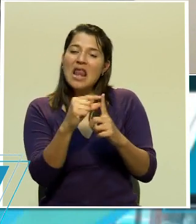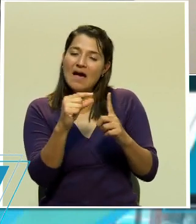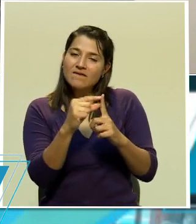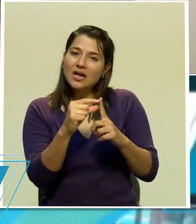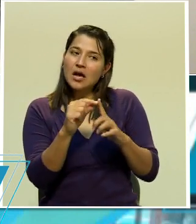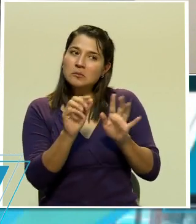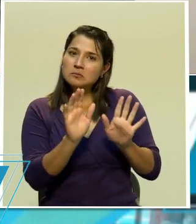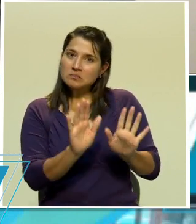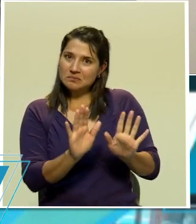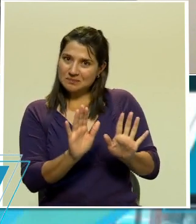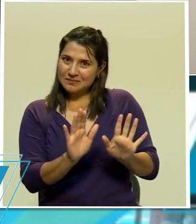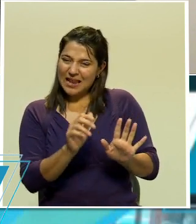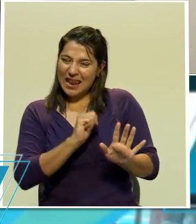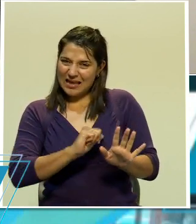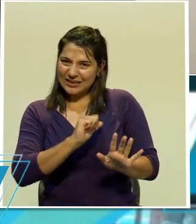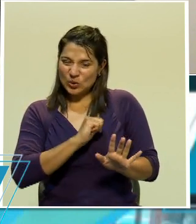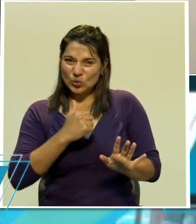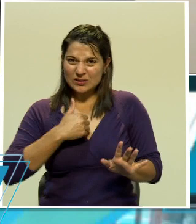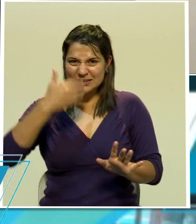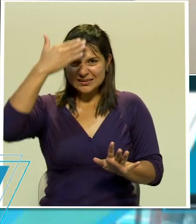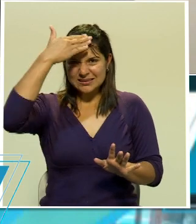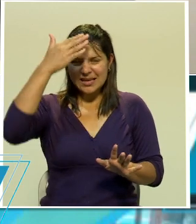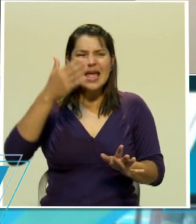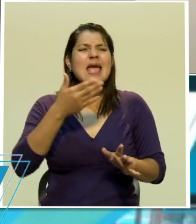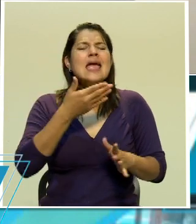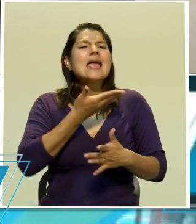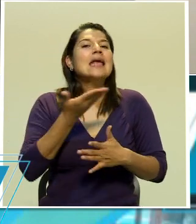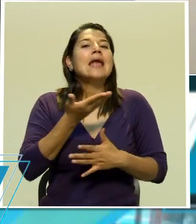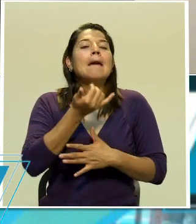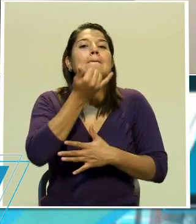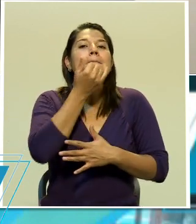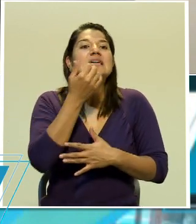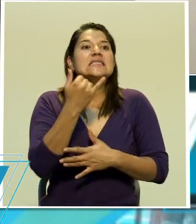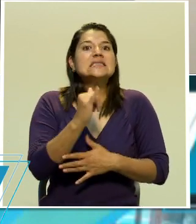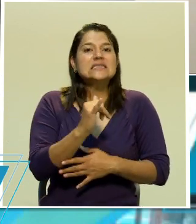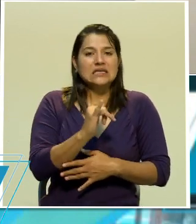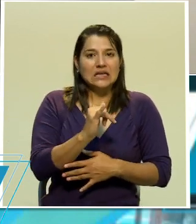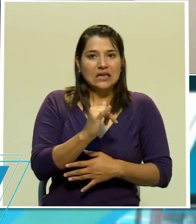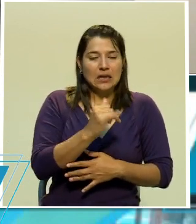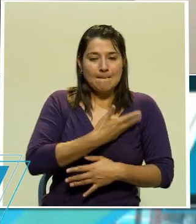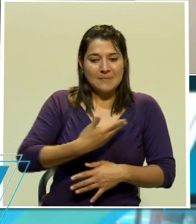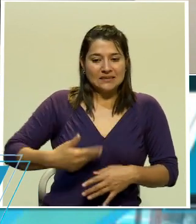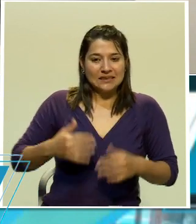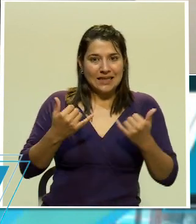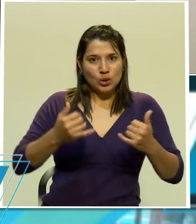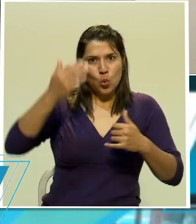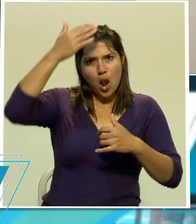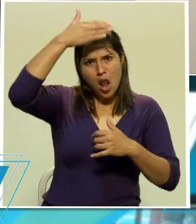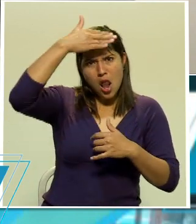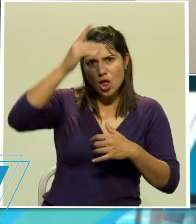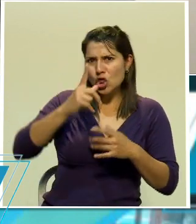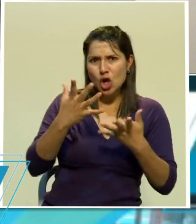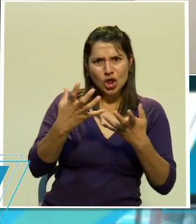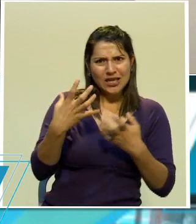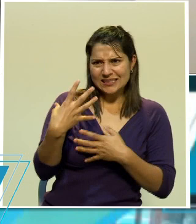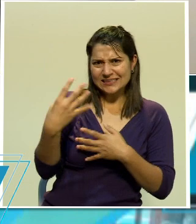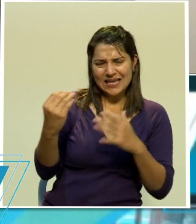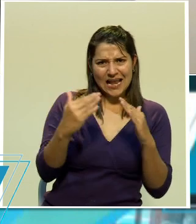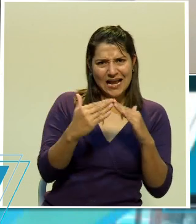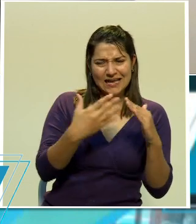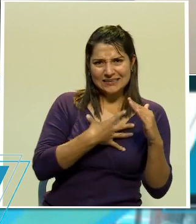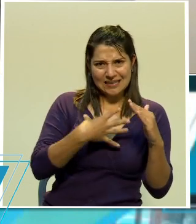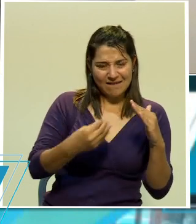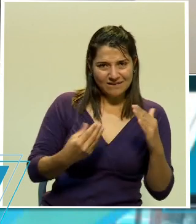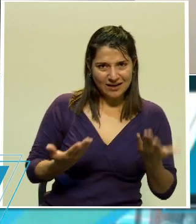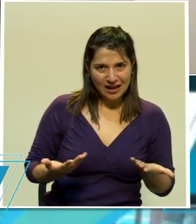niega realmente a abandonar la Casa Blanca? El país está muy polarizado y hay grupos